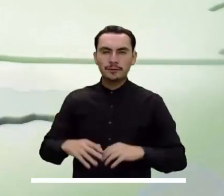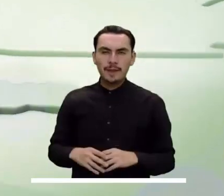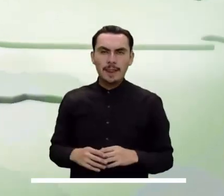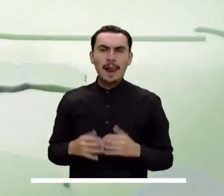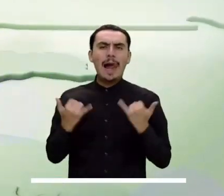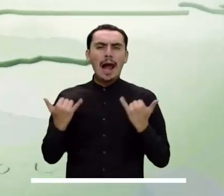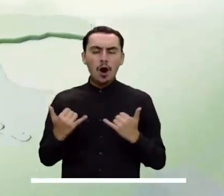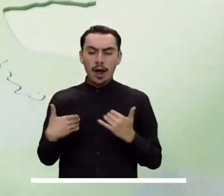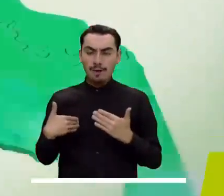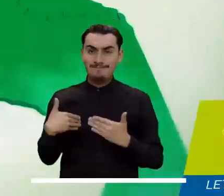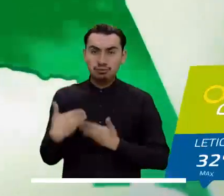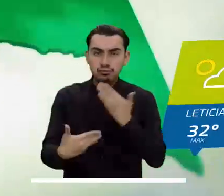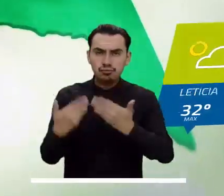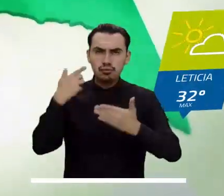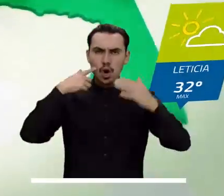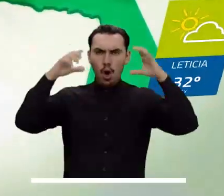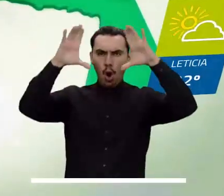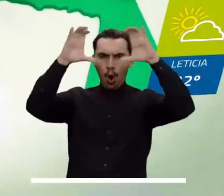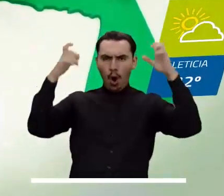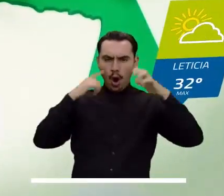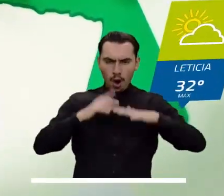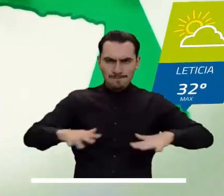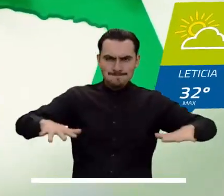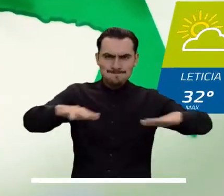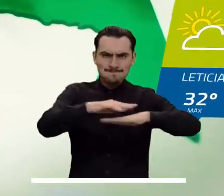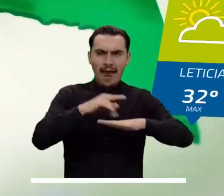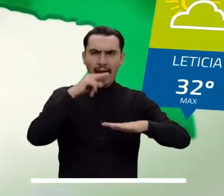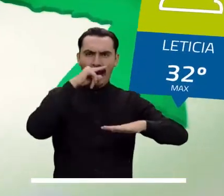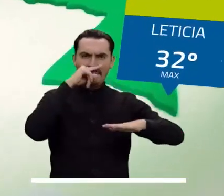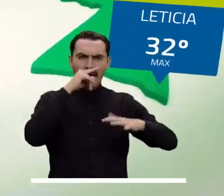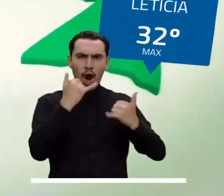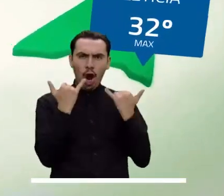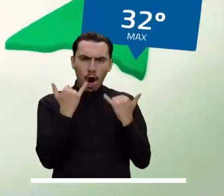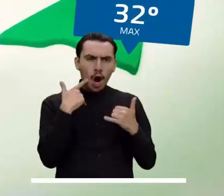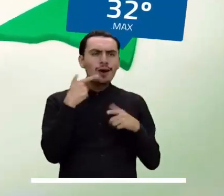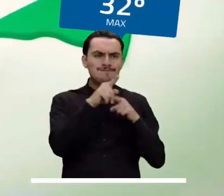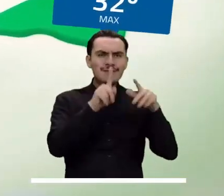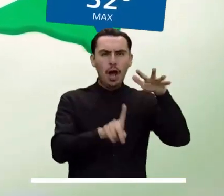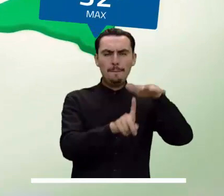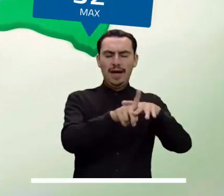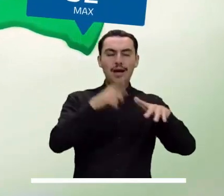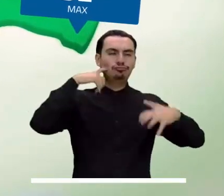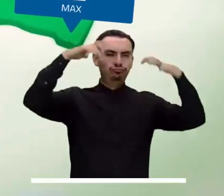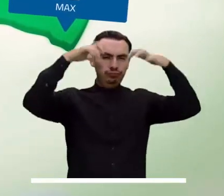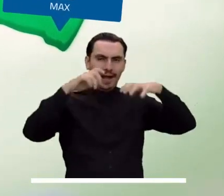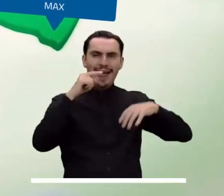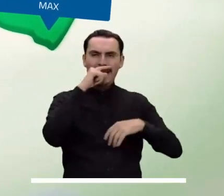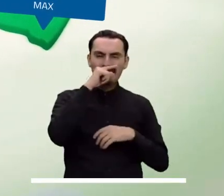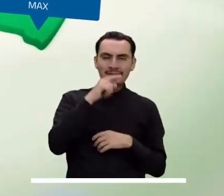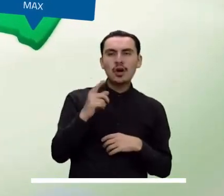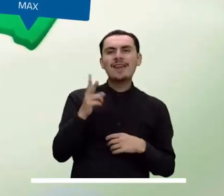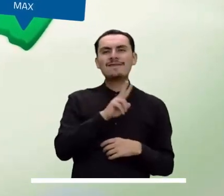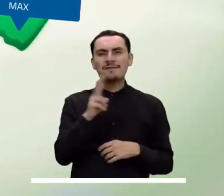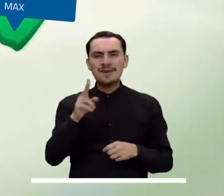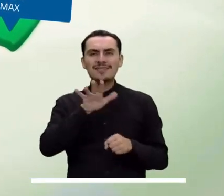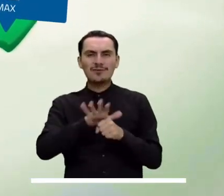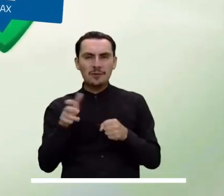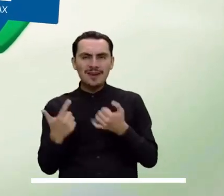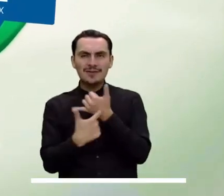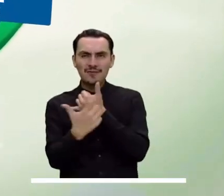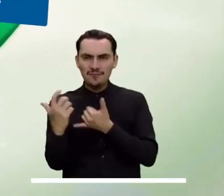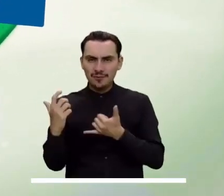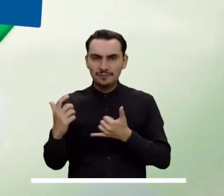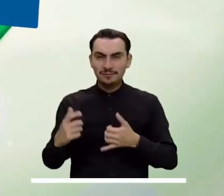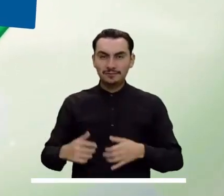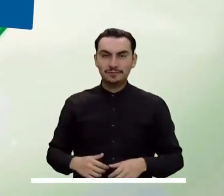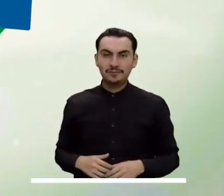nublado. Se espera que las nubes que cubrirán parcialmente el cielo en la región amazónica provoquen varios chubascos en Amazonas,